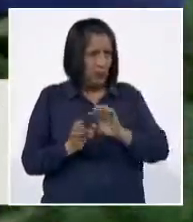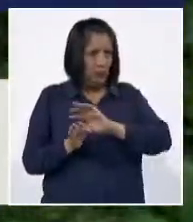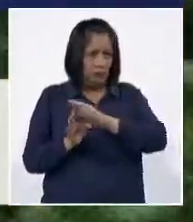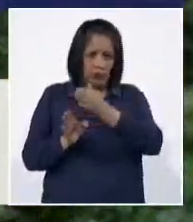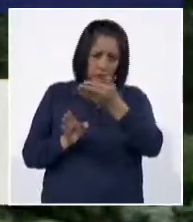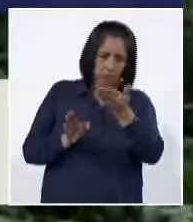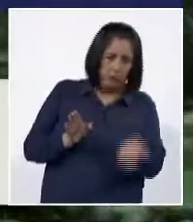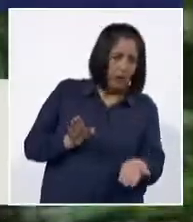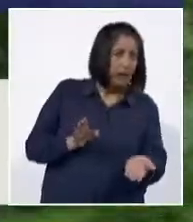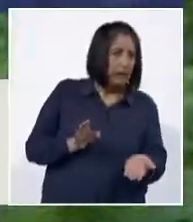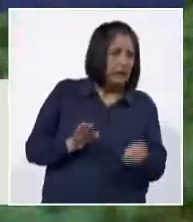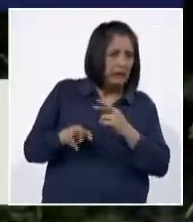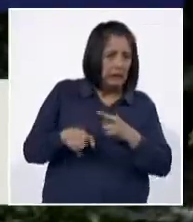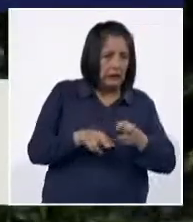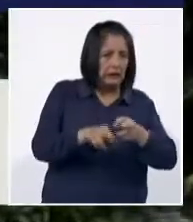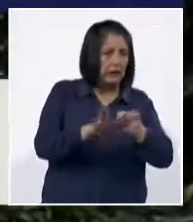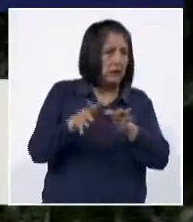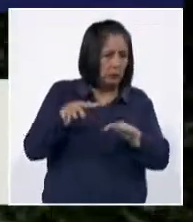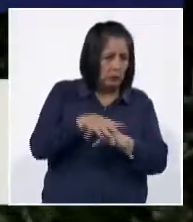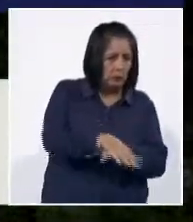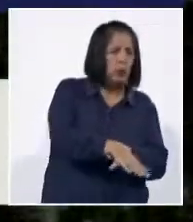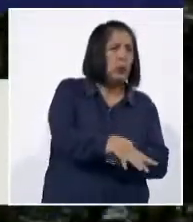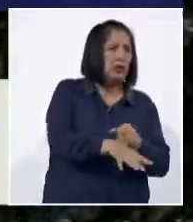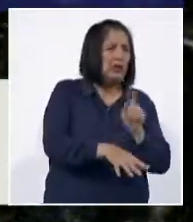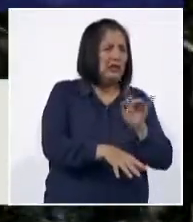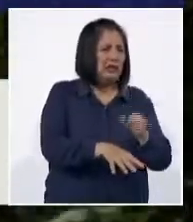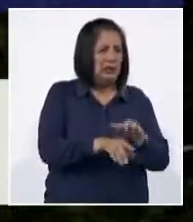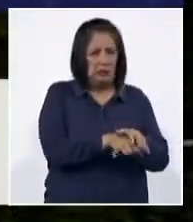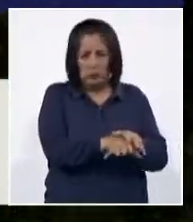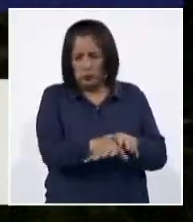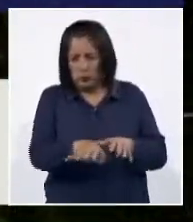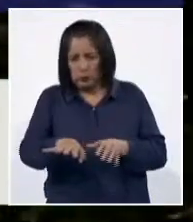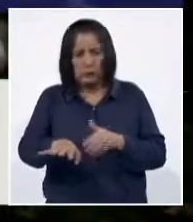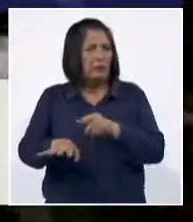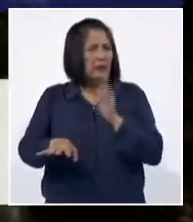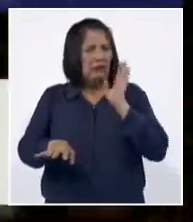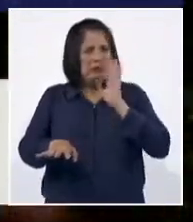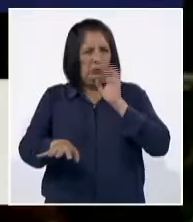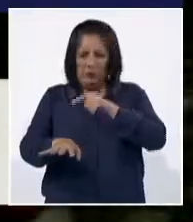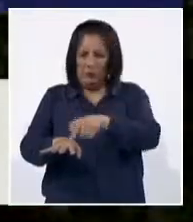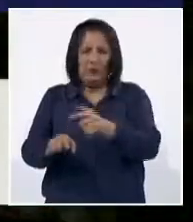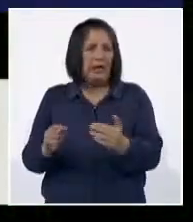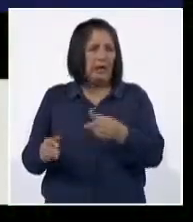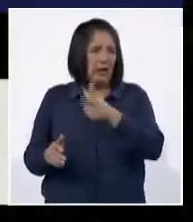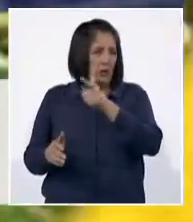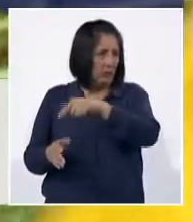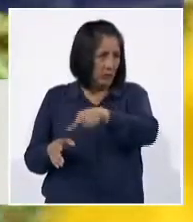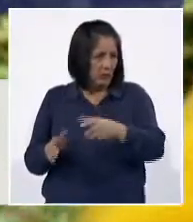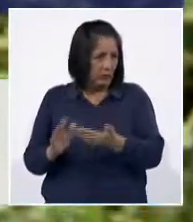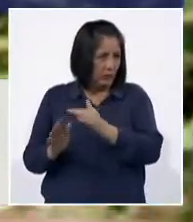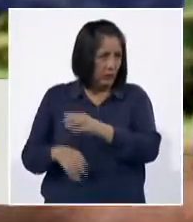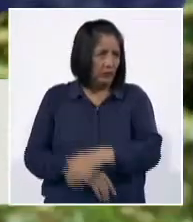metros y cayó al río Tingo, afluente de Ligueras, contaminando las aguas que abastecen a la ciudad de Huánuco.